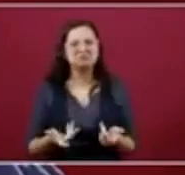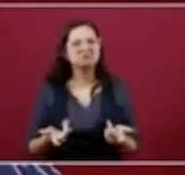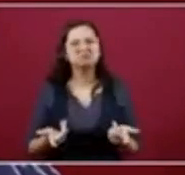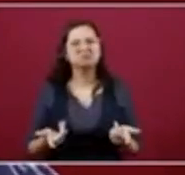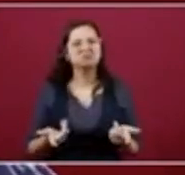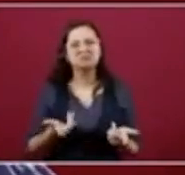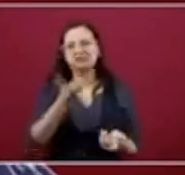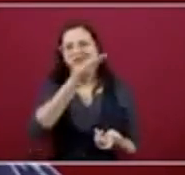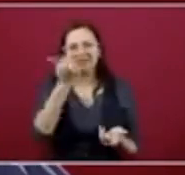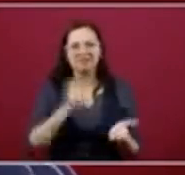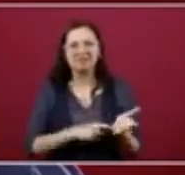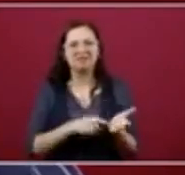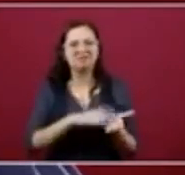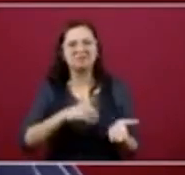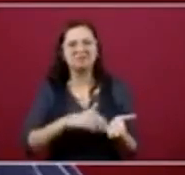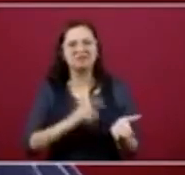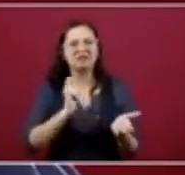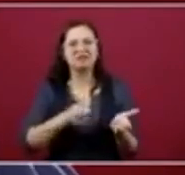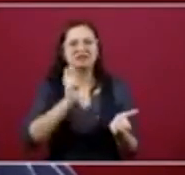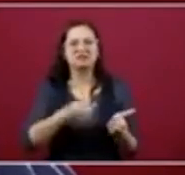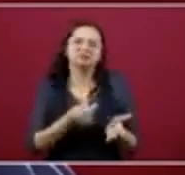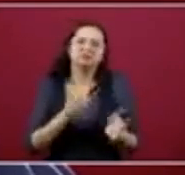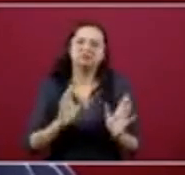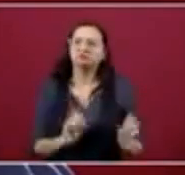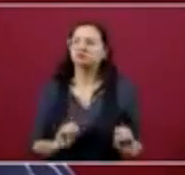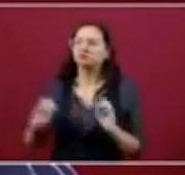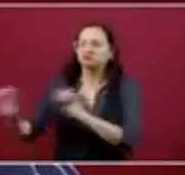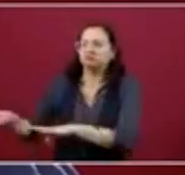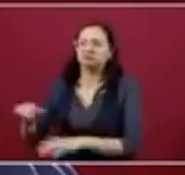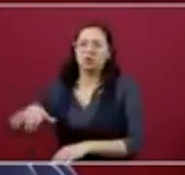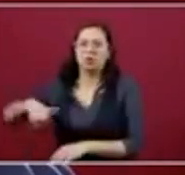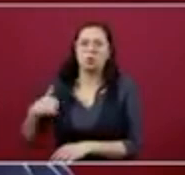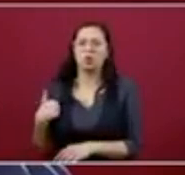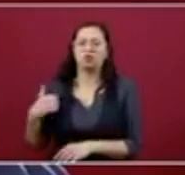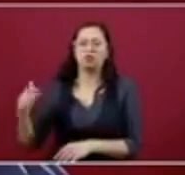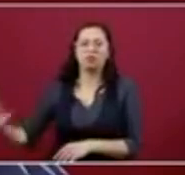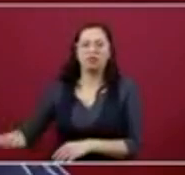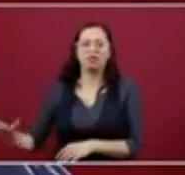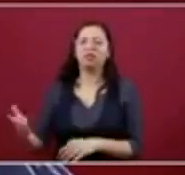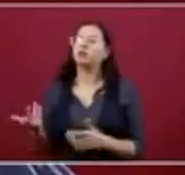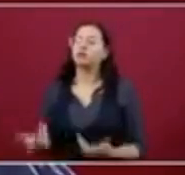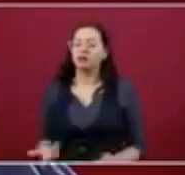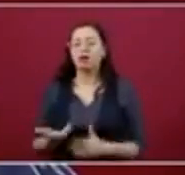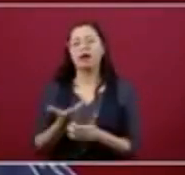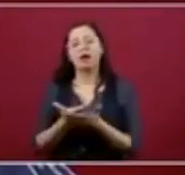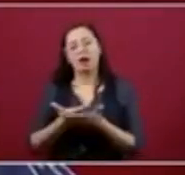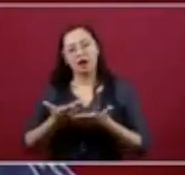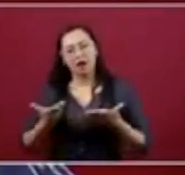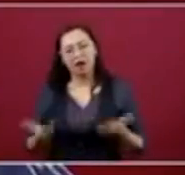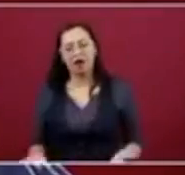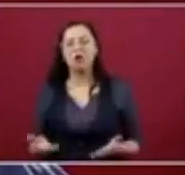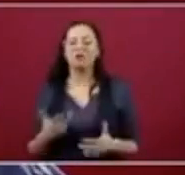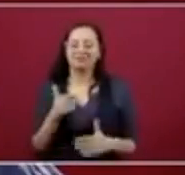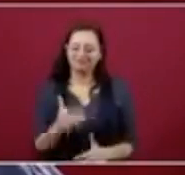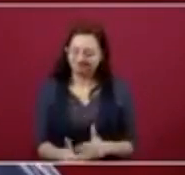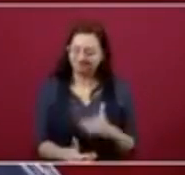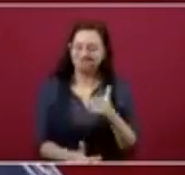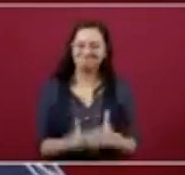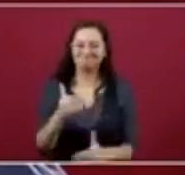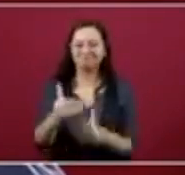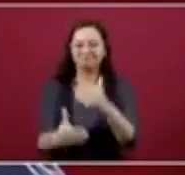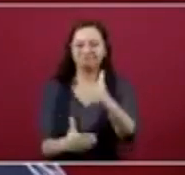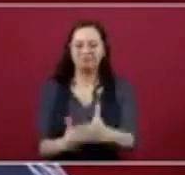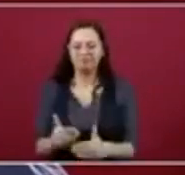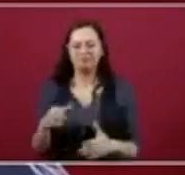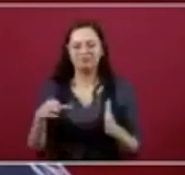en esa documentación. Tenemos que entonces aplicar a todos estos documentos un proceso archivístico que es identificar